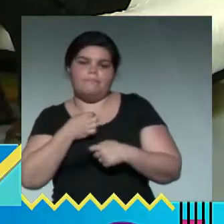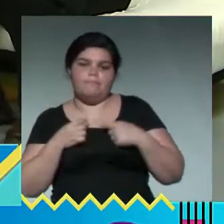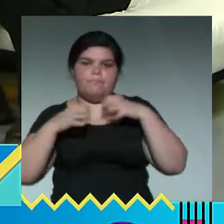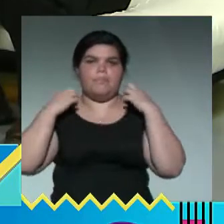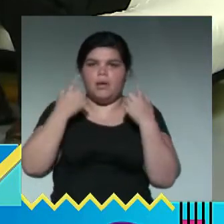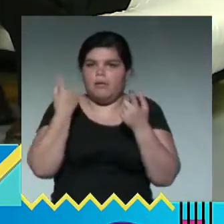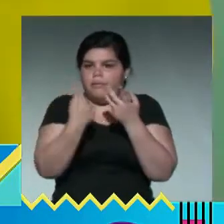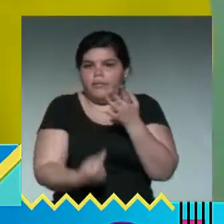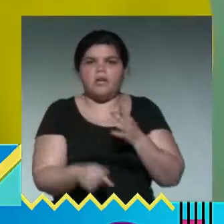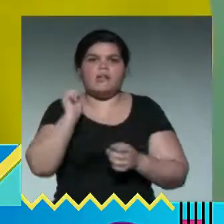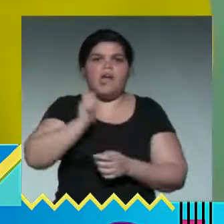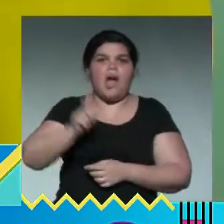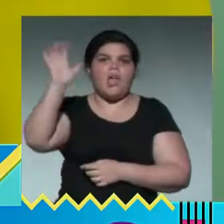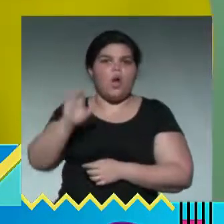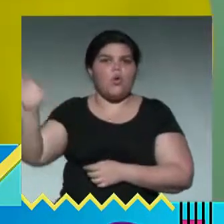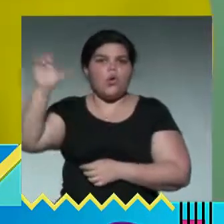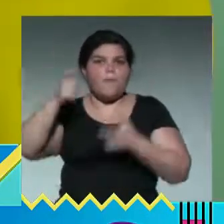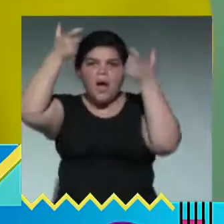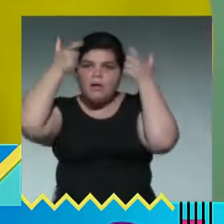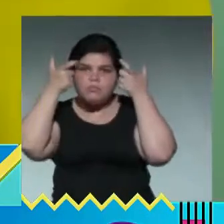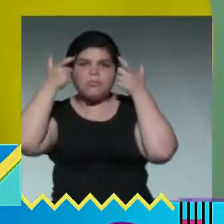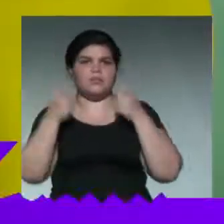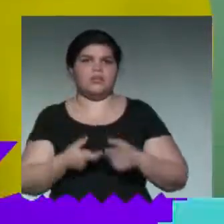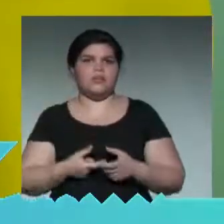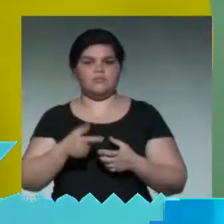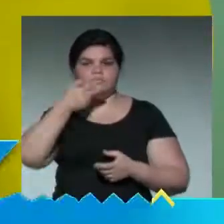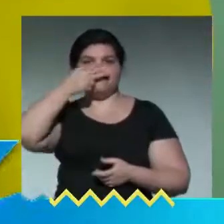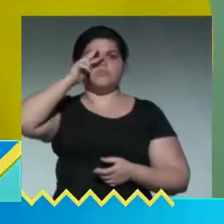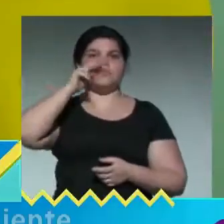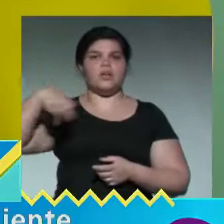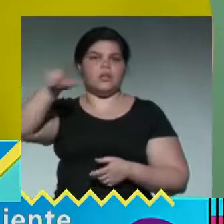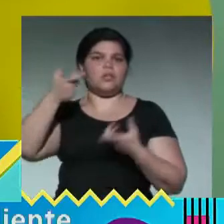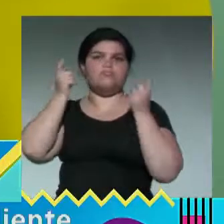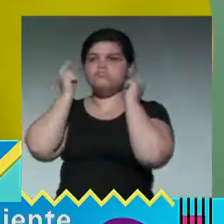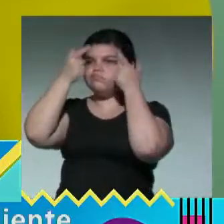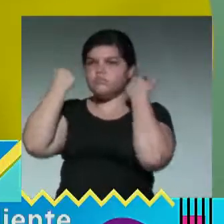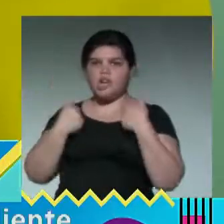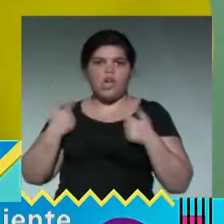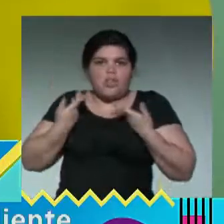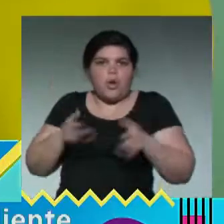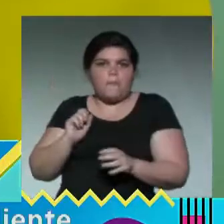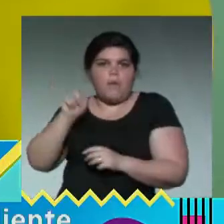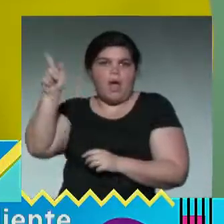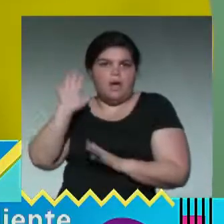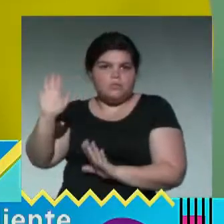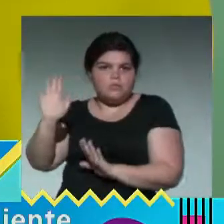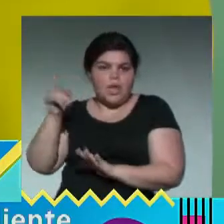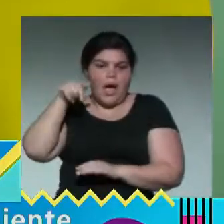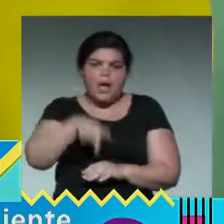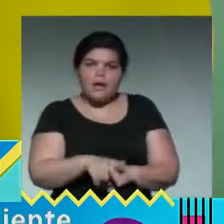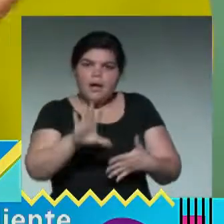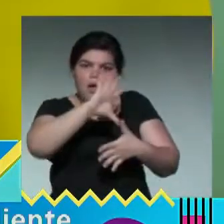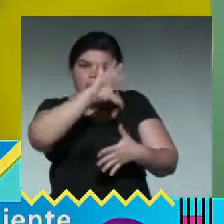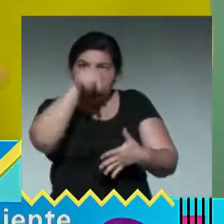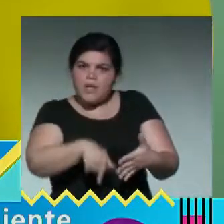nobleza y los reyes. En América no, era algo común. No todos, obviamente, pero no se volvían